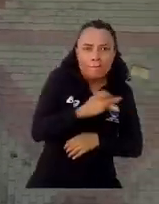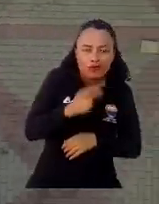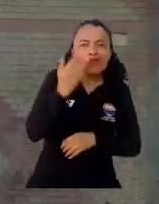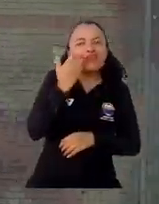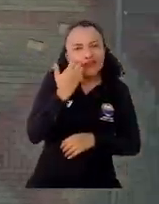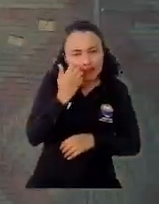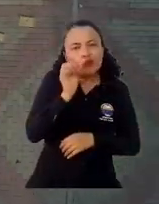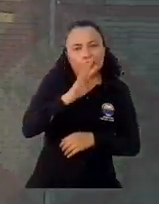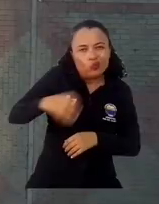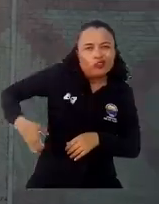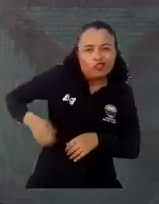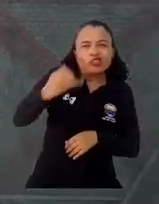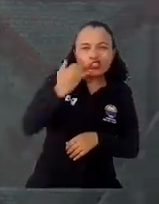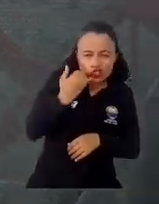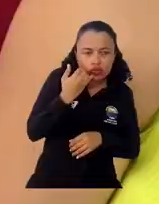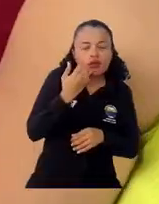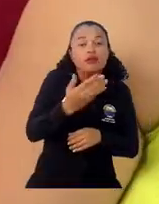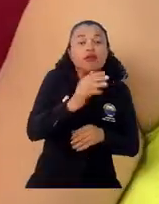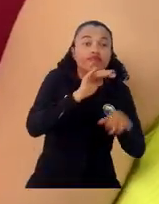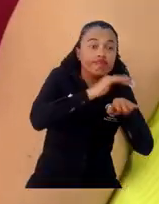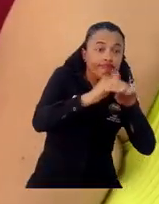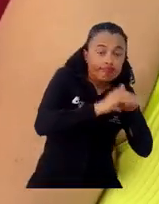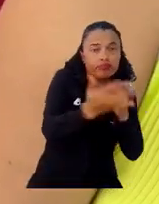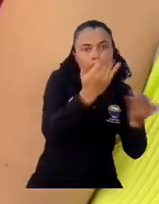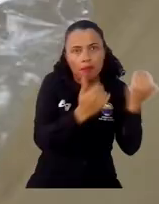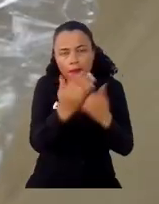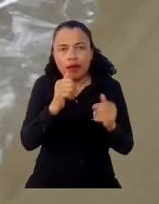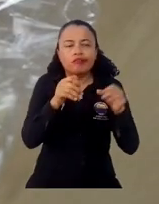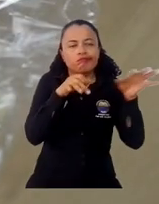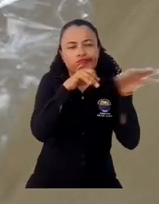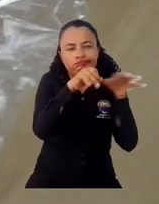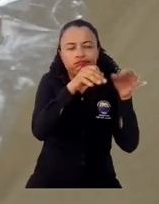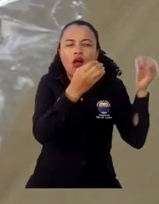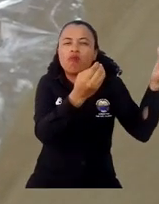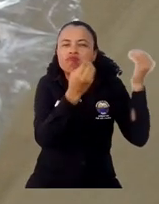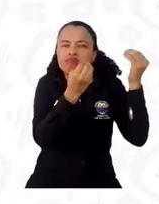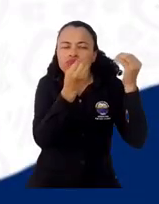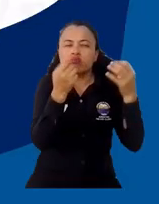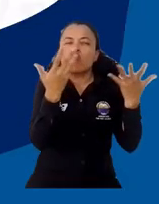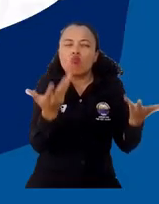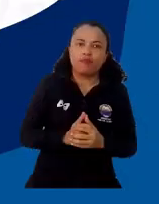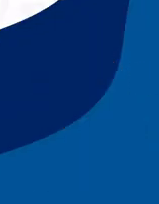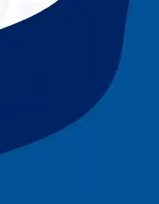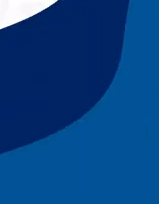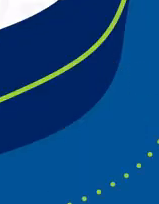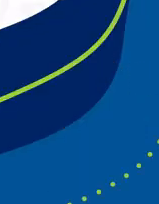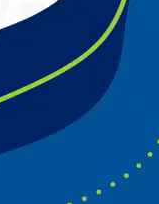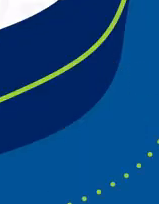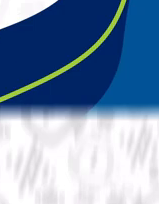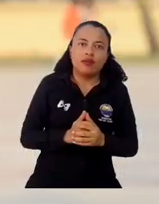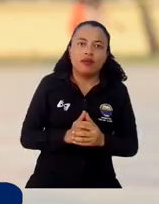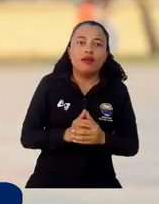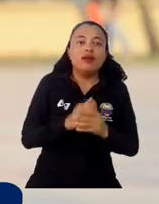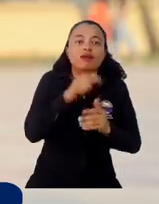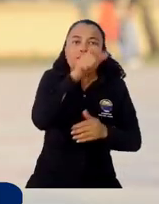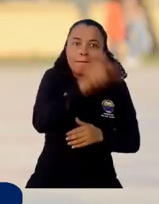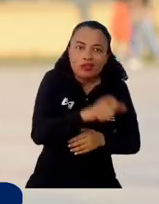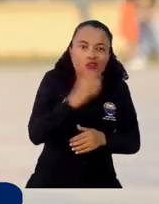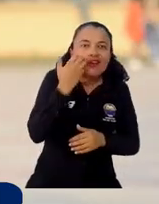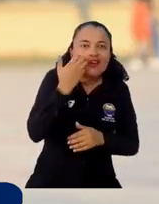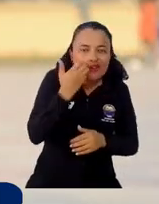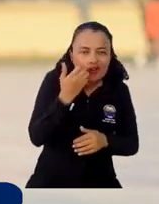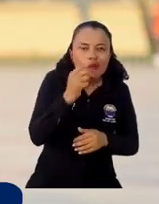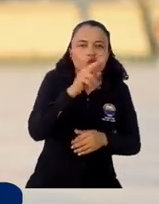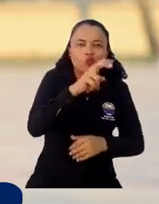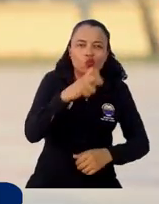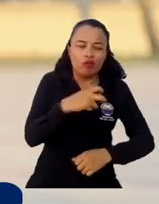los riñones, pacientes con enfermedades renales invitados recibieron información nutricional. Los pacientes con